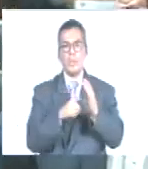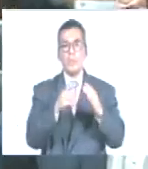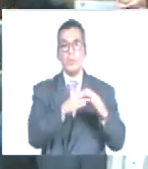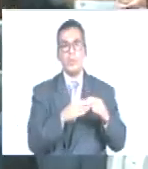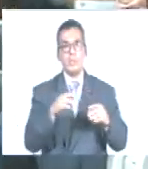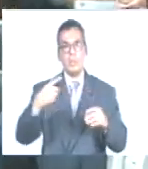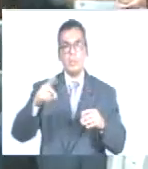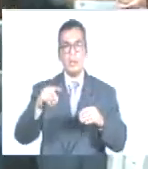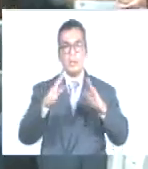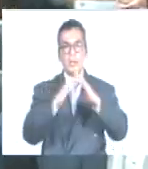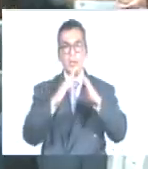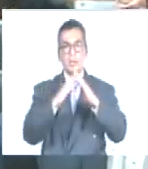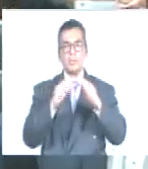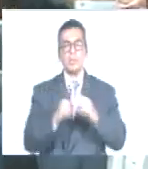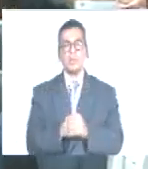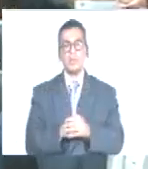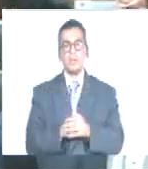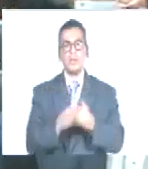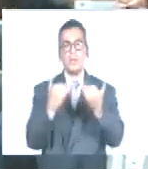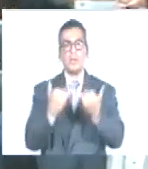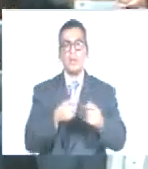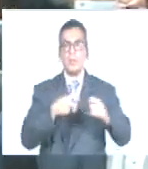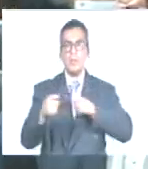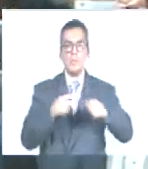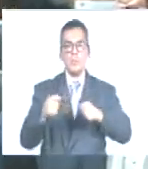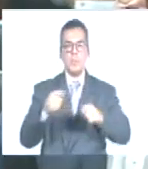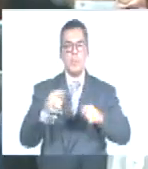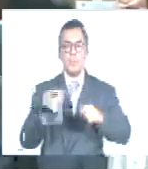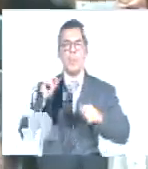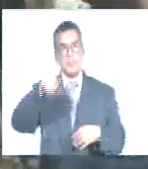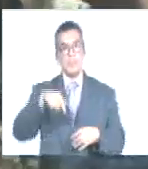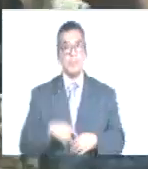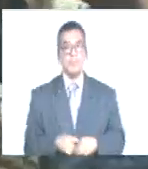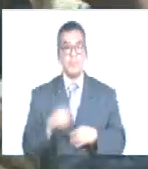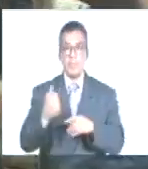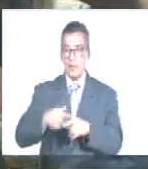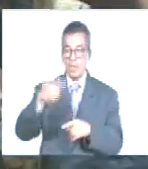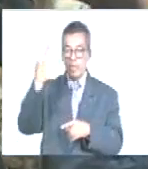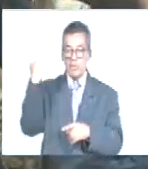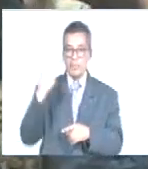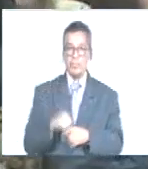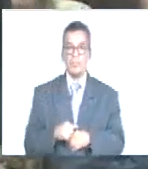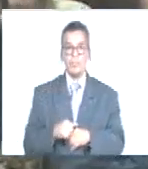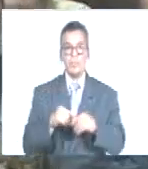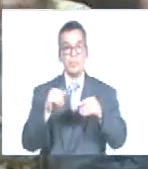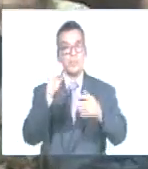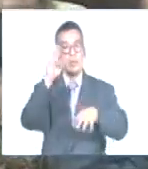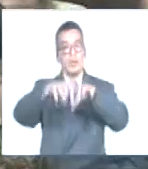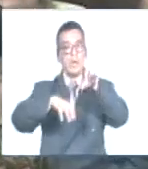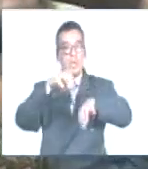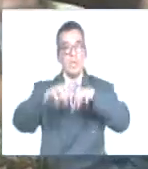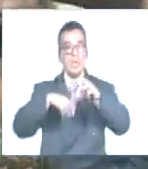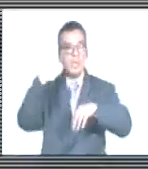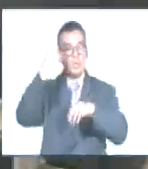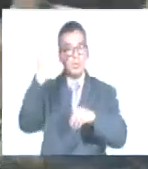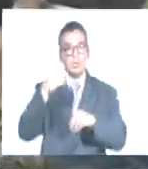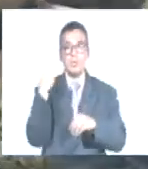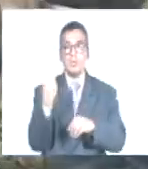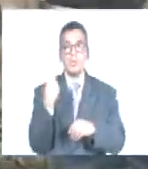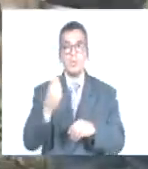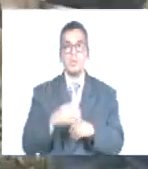al derecho a la vivienda. Estamos hablando de movimientos sociales. Desde antes, a los animales se les consideraba como